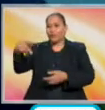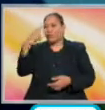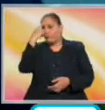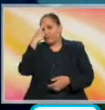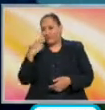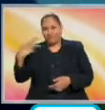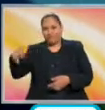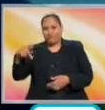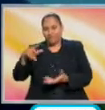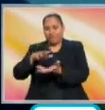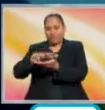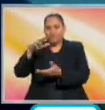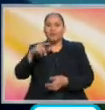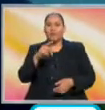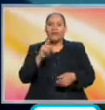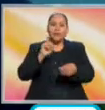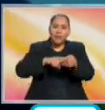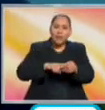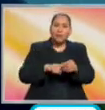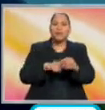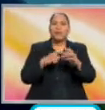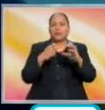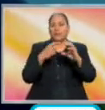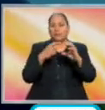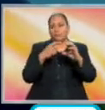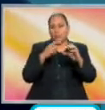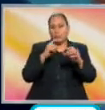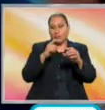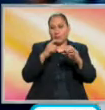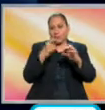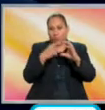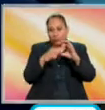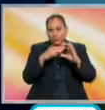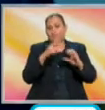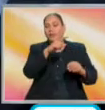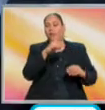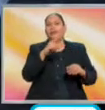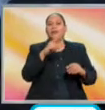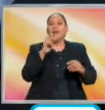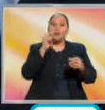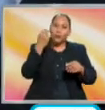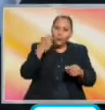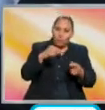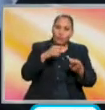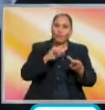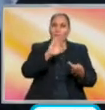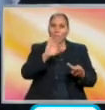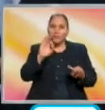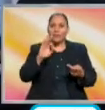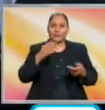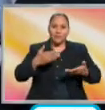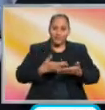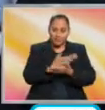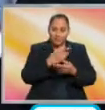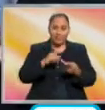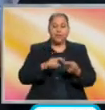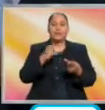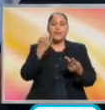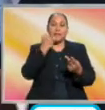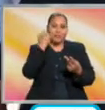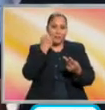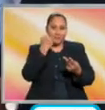crear la cuenta, pues te piden el nombre, la fecha de nacimiento, y bueno, te identifica tu idioma. Entonces van